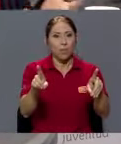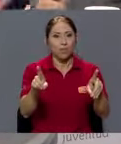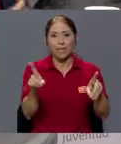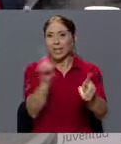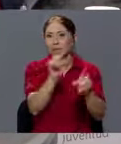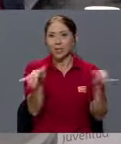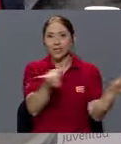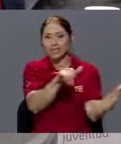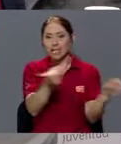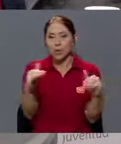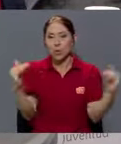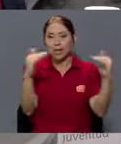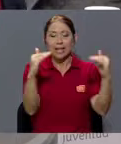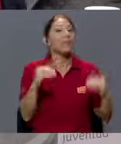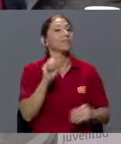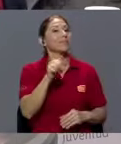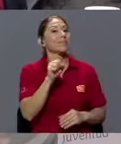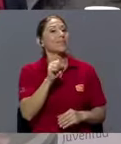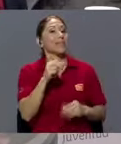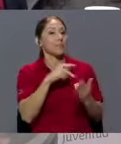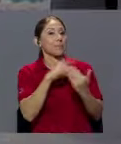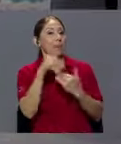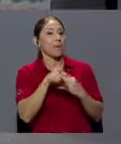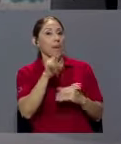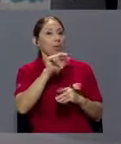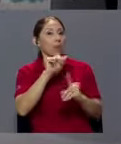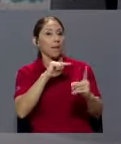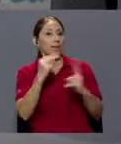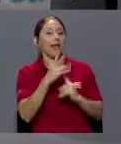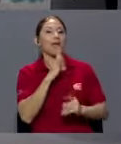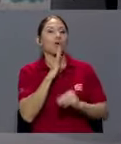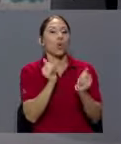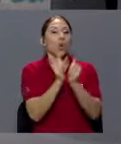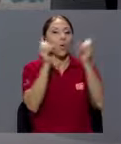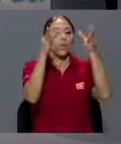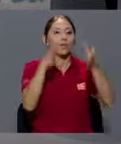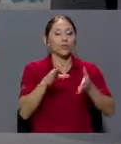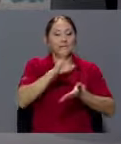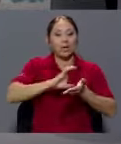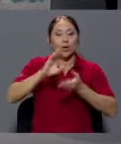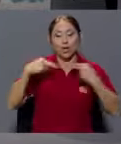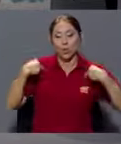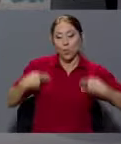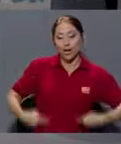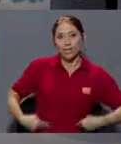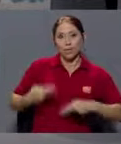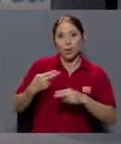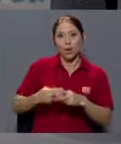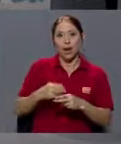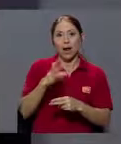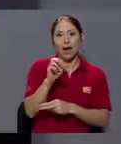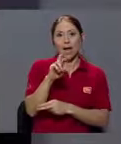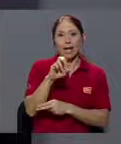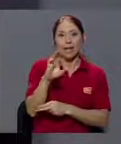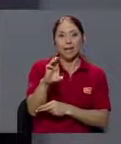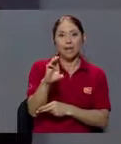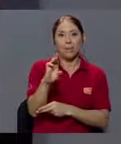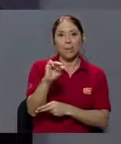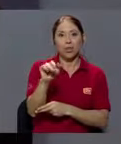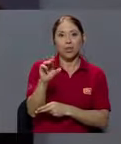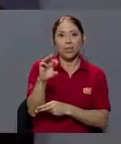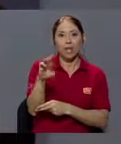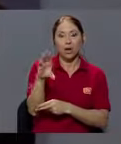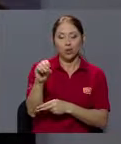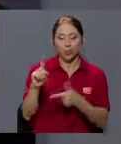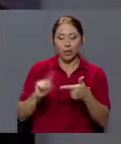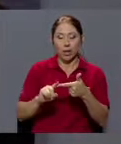tampoco es igualitario. Sí, sobre ese tema Una Mirada conversó con los profesores del Colegio Humanístico Eric Montero y Mónica González,